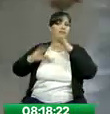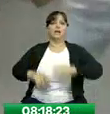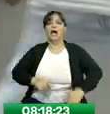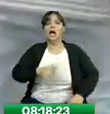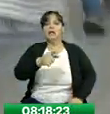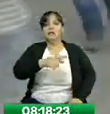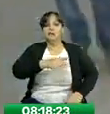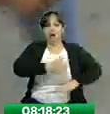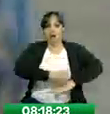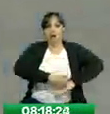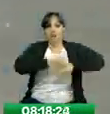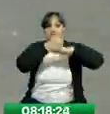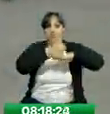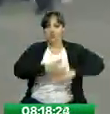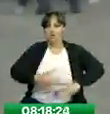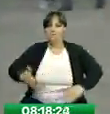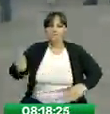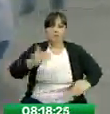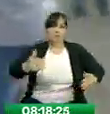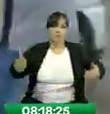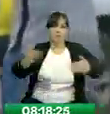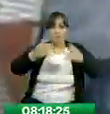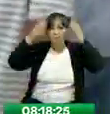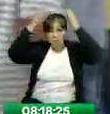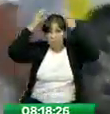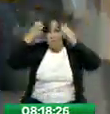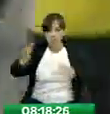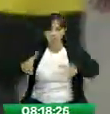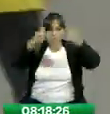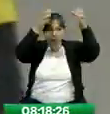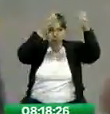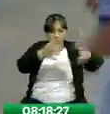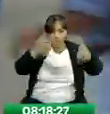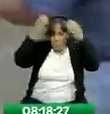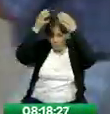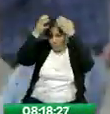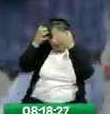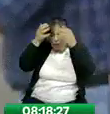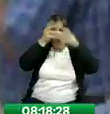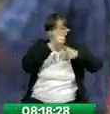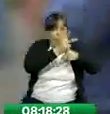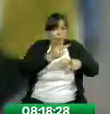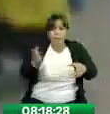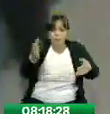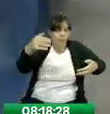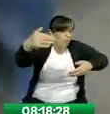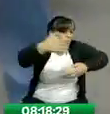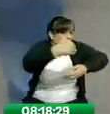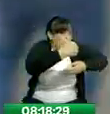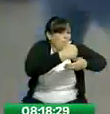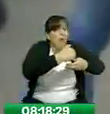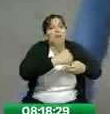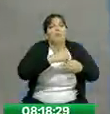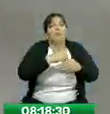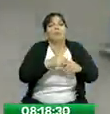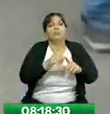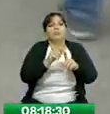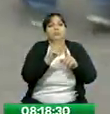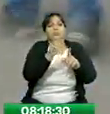personaje a quien debieron colocarle un casco de protección y sacarlo al interior de un patrullero